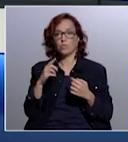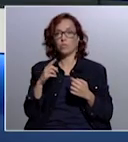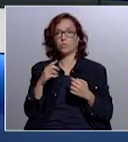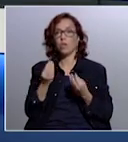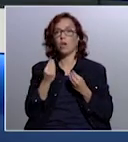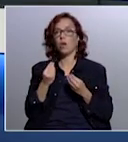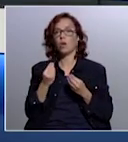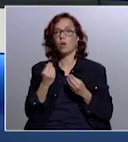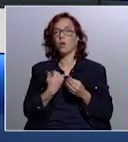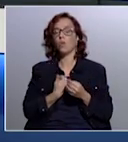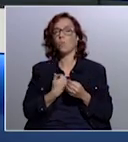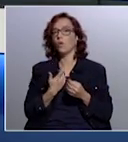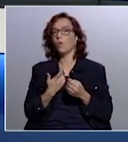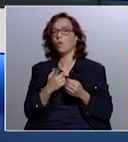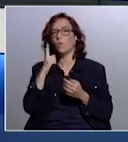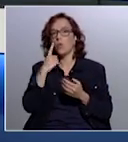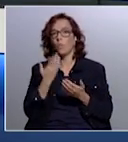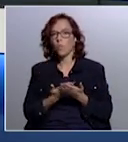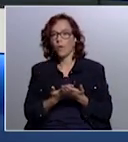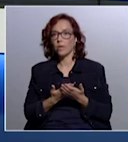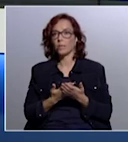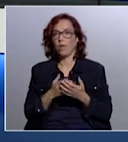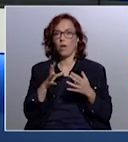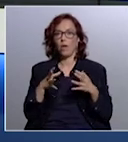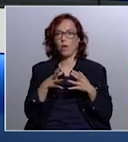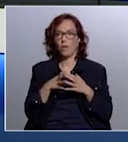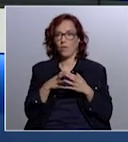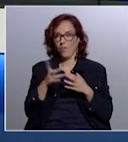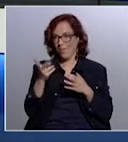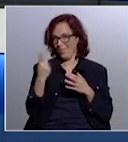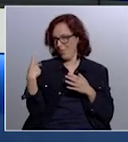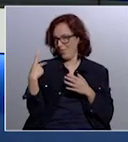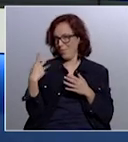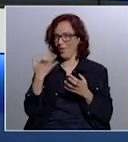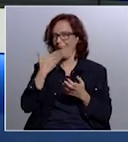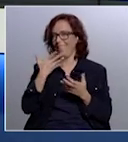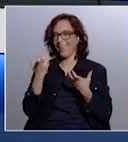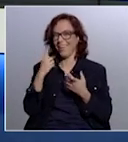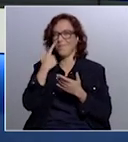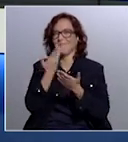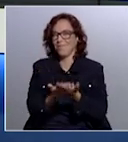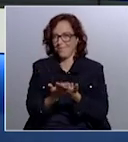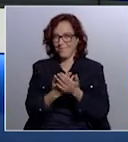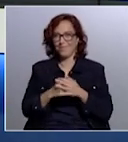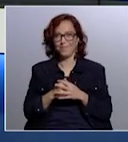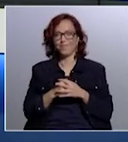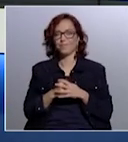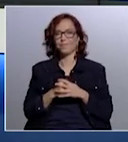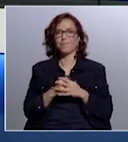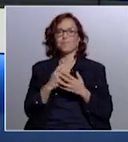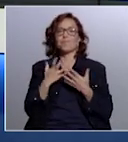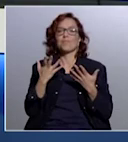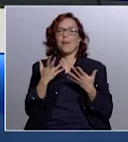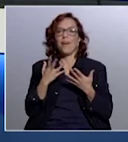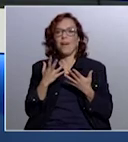lleguen las entradas les digo digamos las propuestas tenemos un grupo con martín queremos es decir hay hay alguna